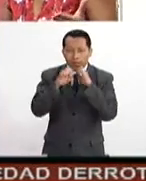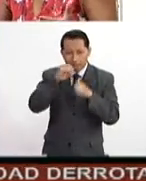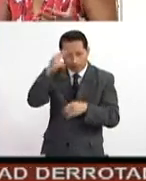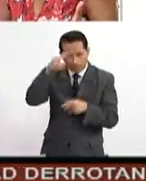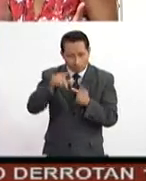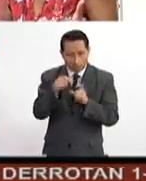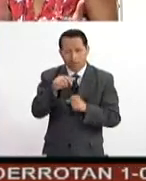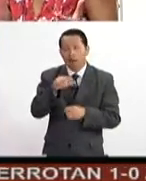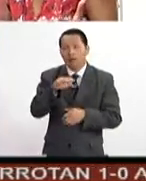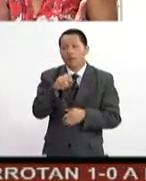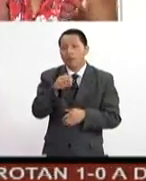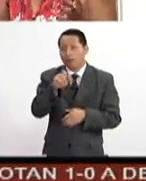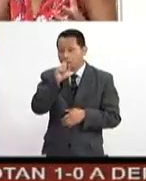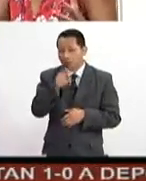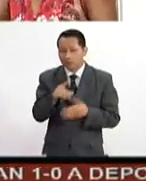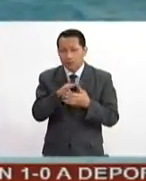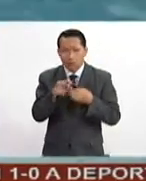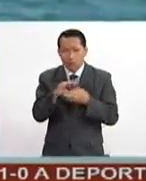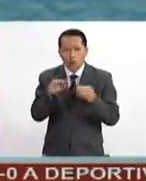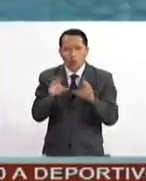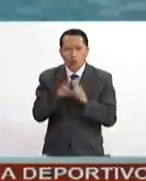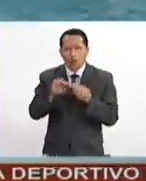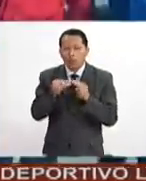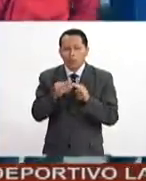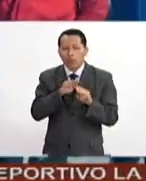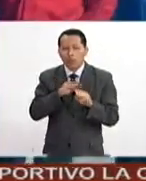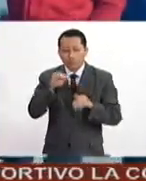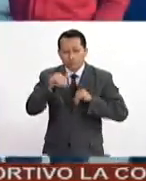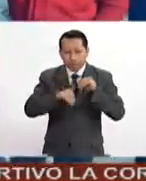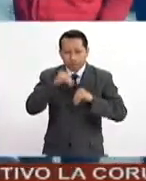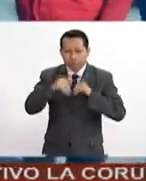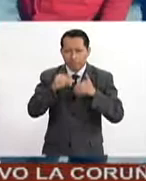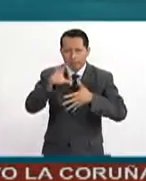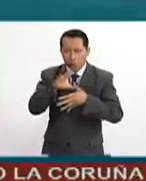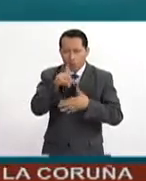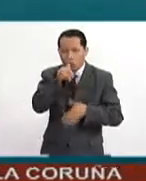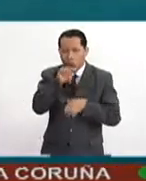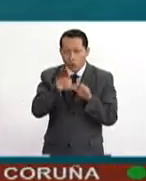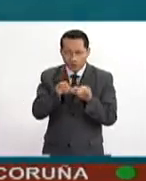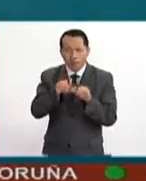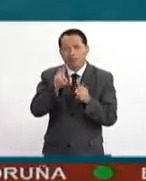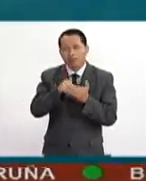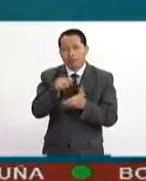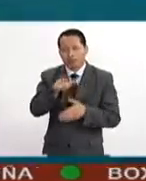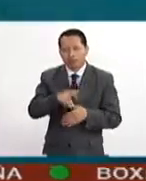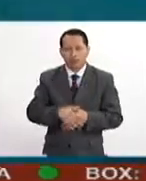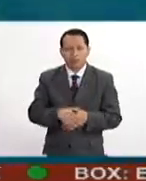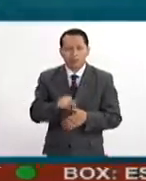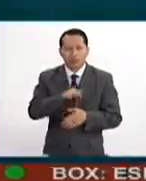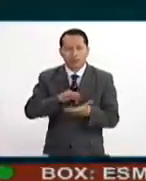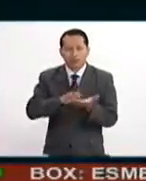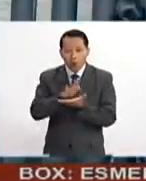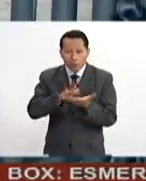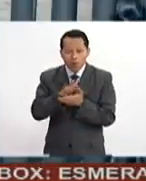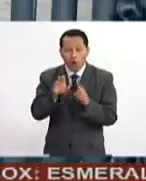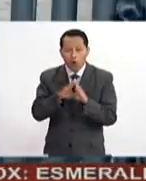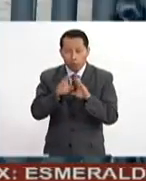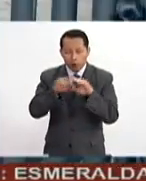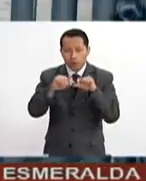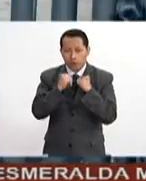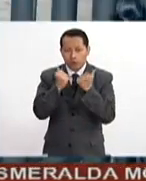Día, Mariel Hawley habló sobre los motivos del Nado Panamericano Colibrí 2017. Para apoyar a una asociación